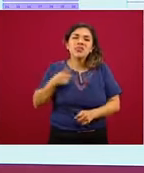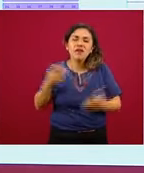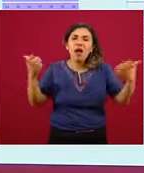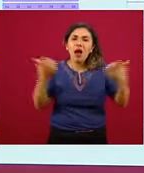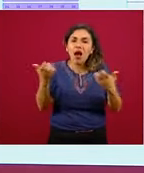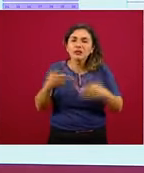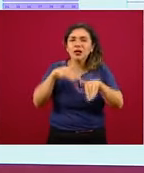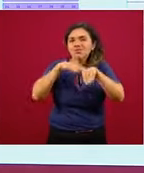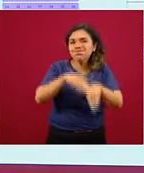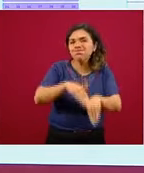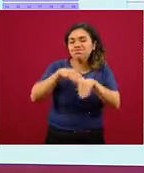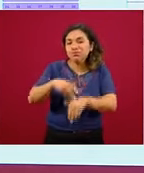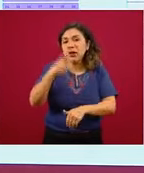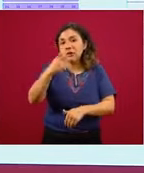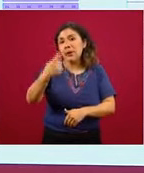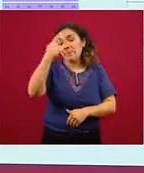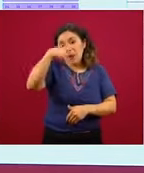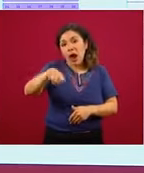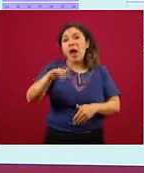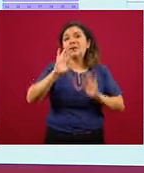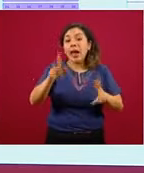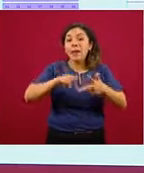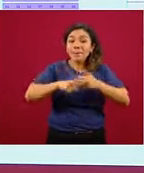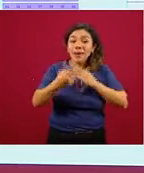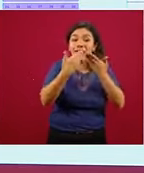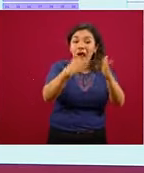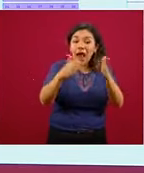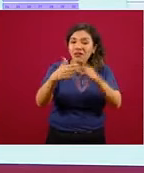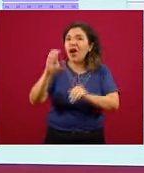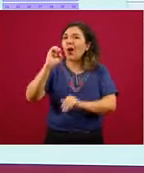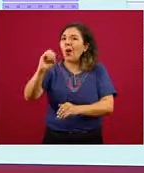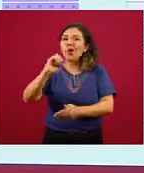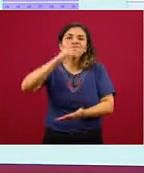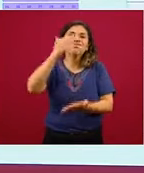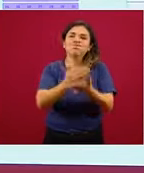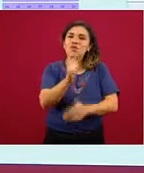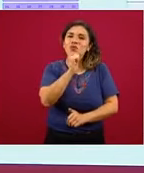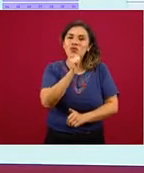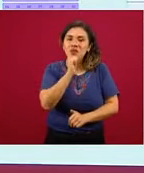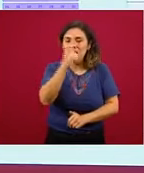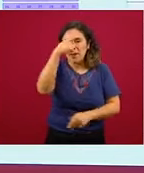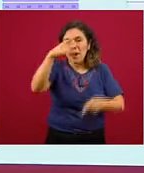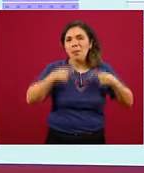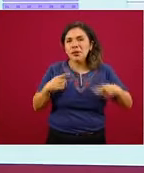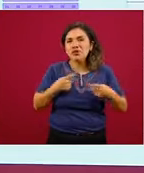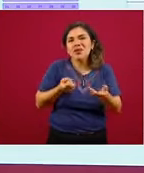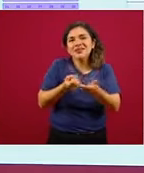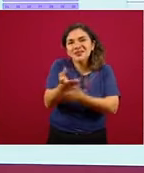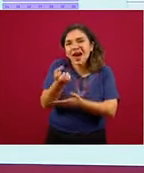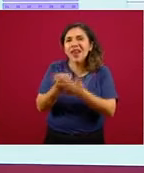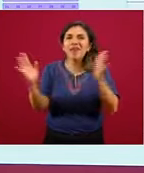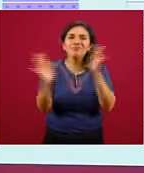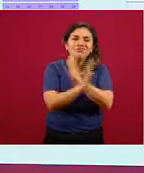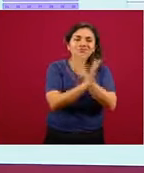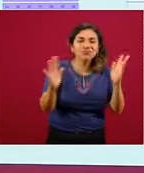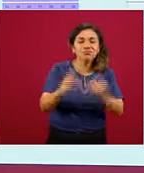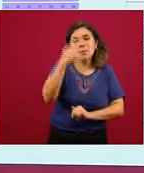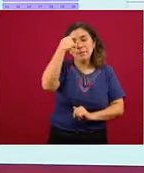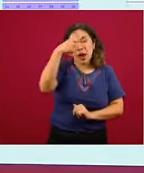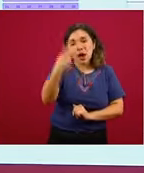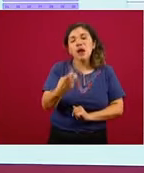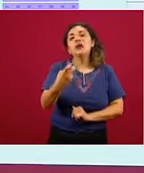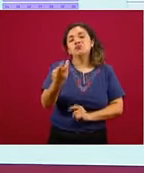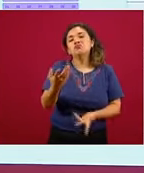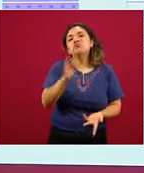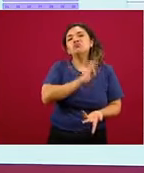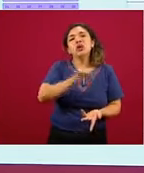correspondientes que en su momento limitan o aperturan la actividad social, la actividad pública, para poder